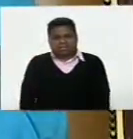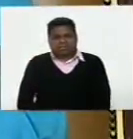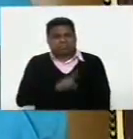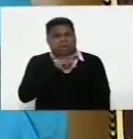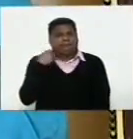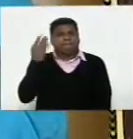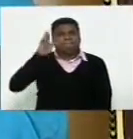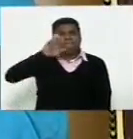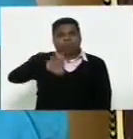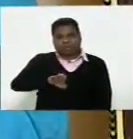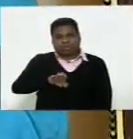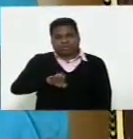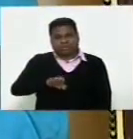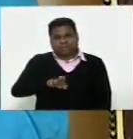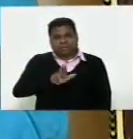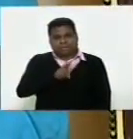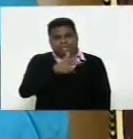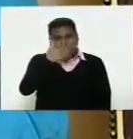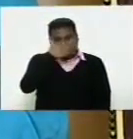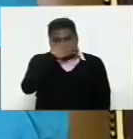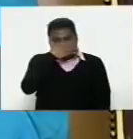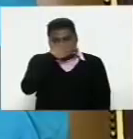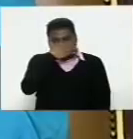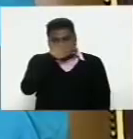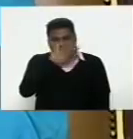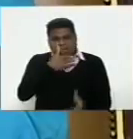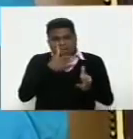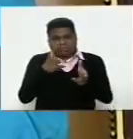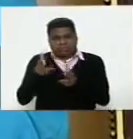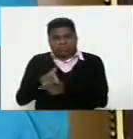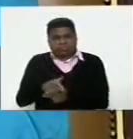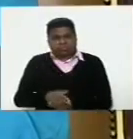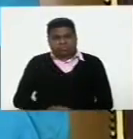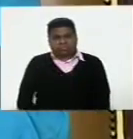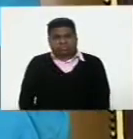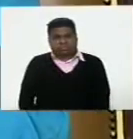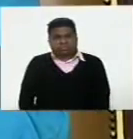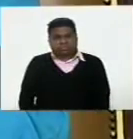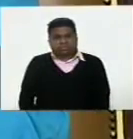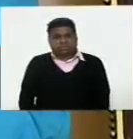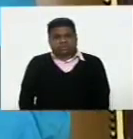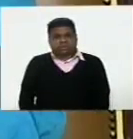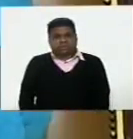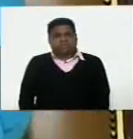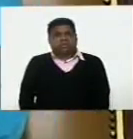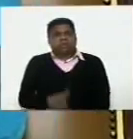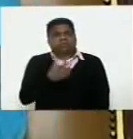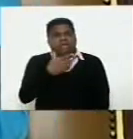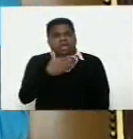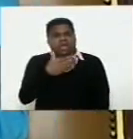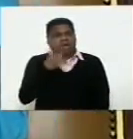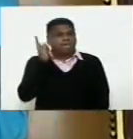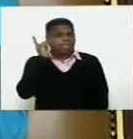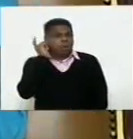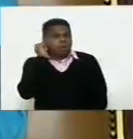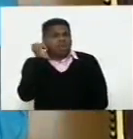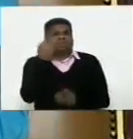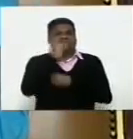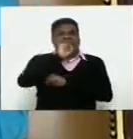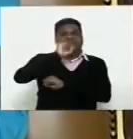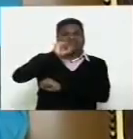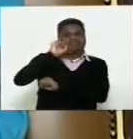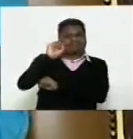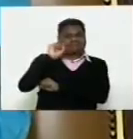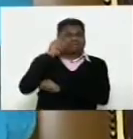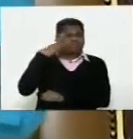por sicariato, de una concejala brasileña afrodescendiente, defensora de los derechos de la